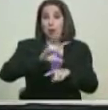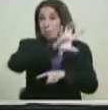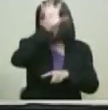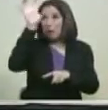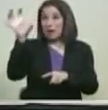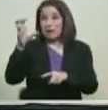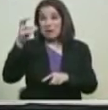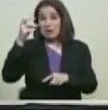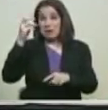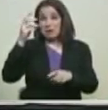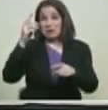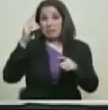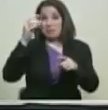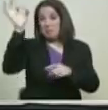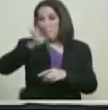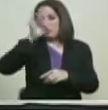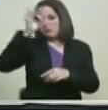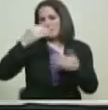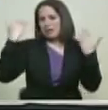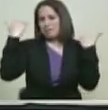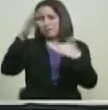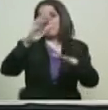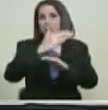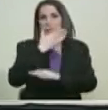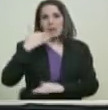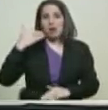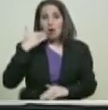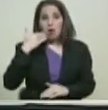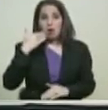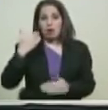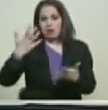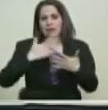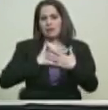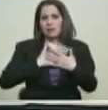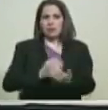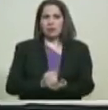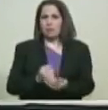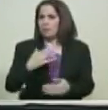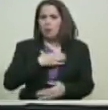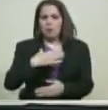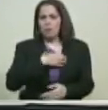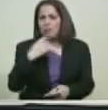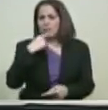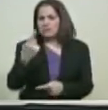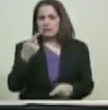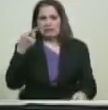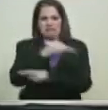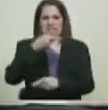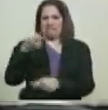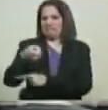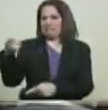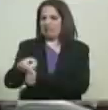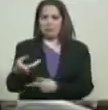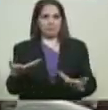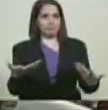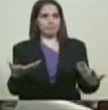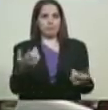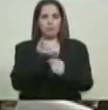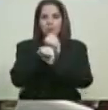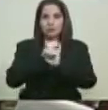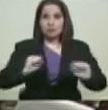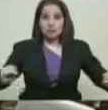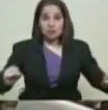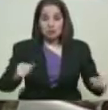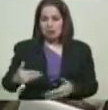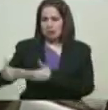un récord electoral como el nuestro. Han querido decir que es una dictadura. Han querido decir que yo soy un dictador, el